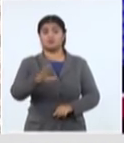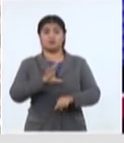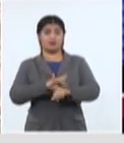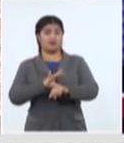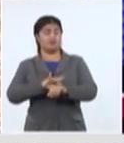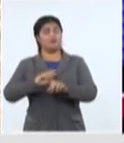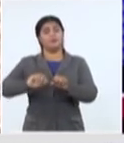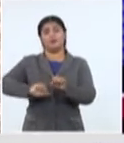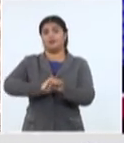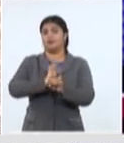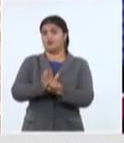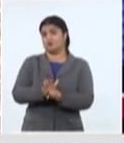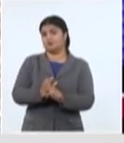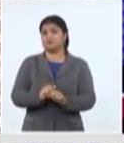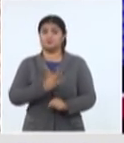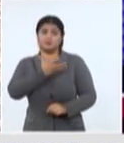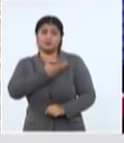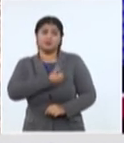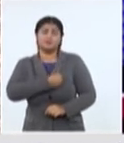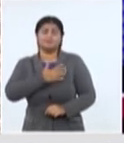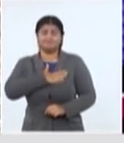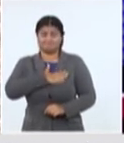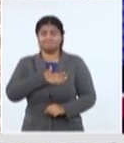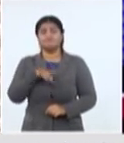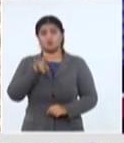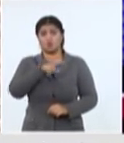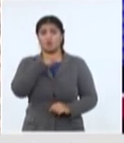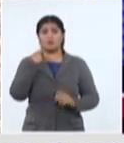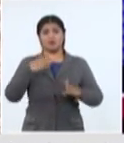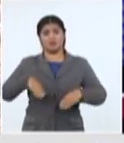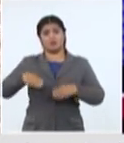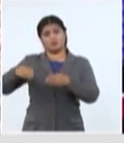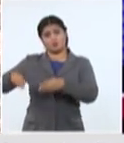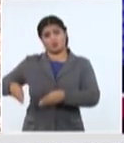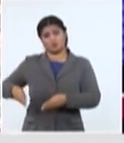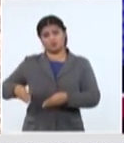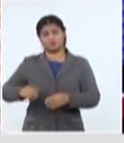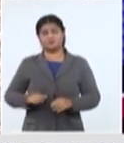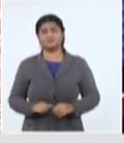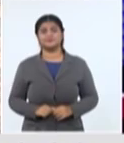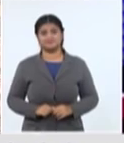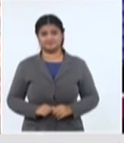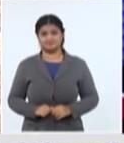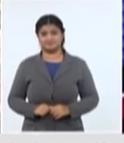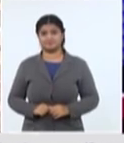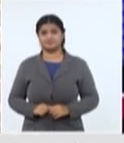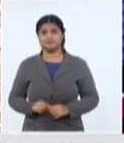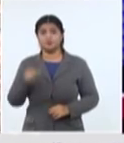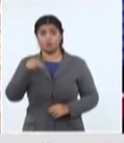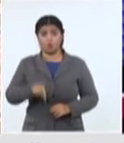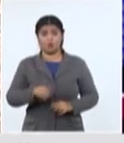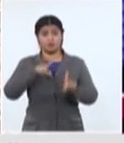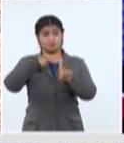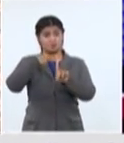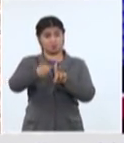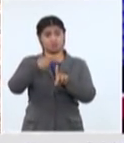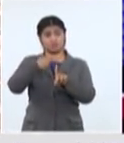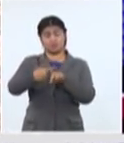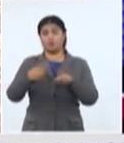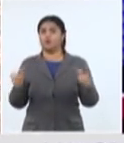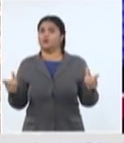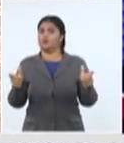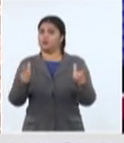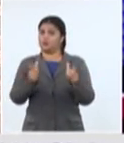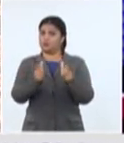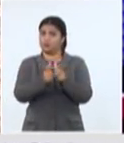la COVID-19 y lamentablemente 9 fallecidos como consecuencia de la enfermedad. Baja la curva de